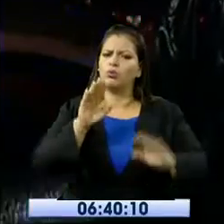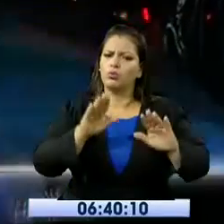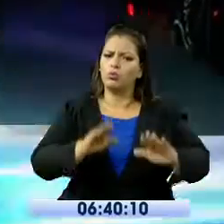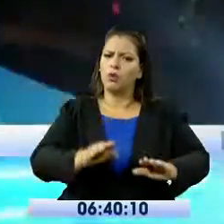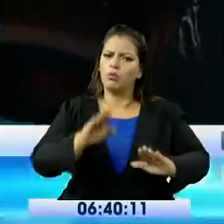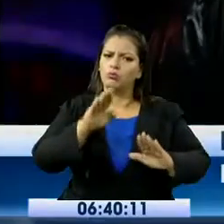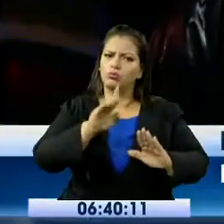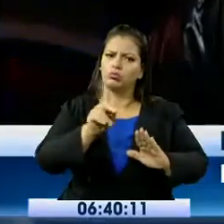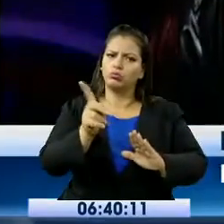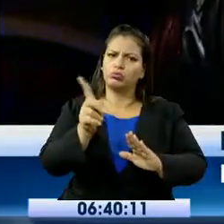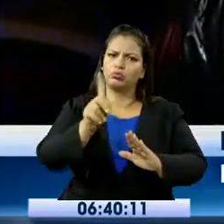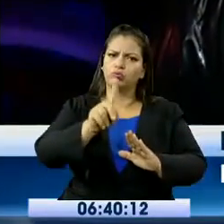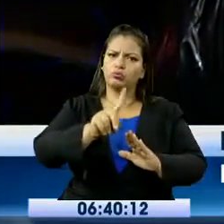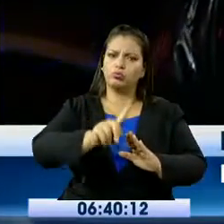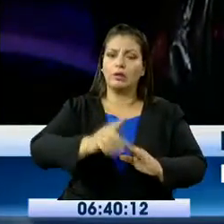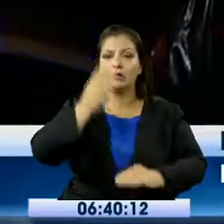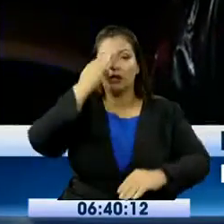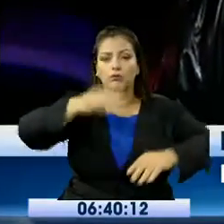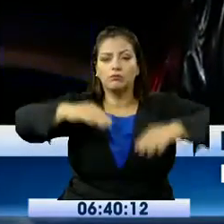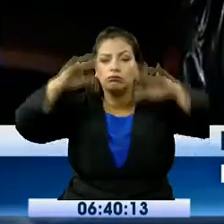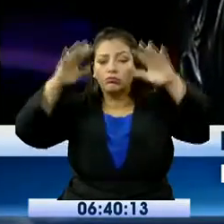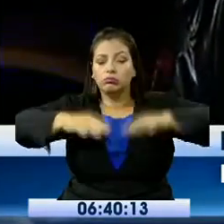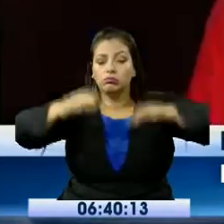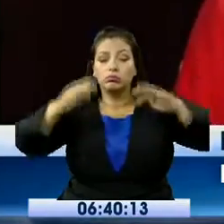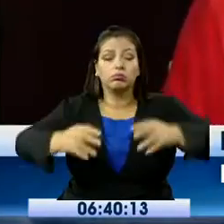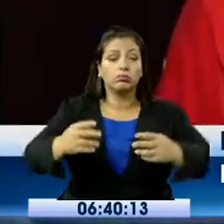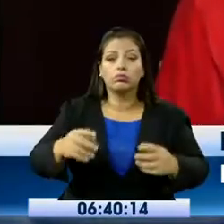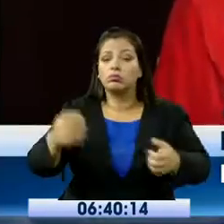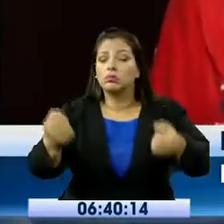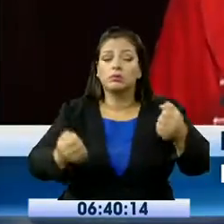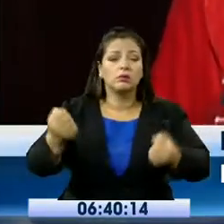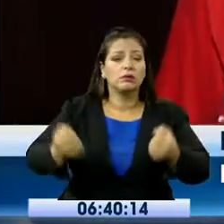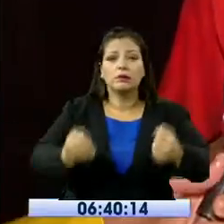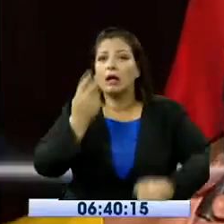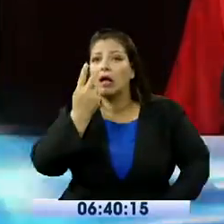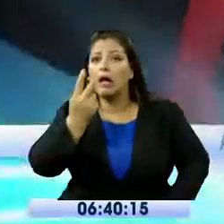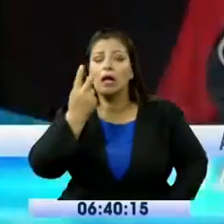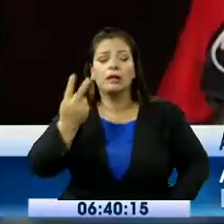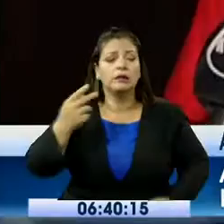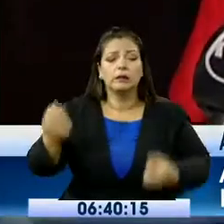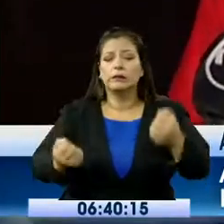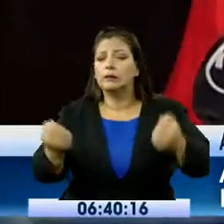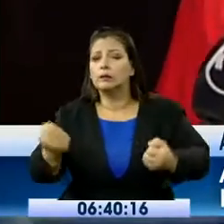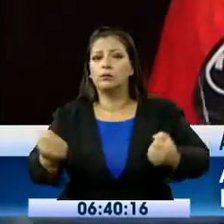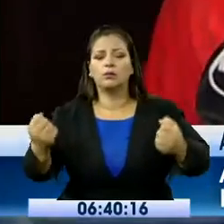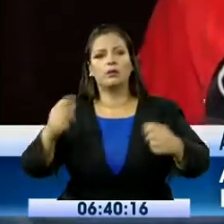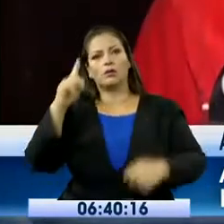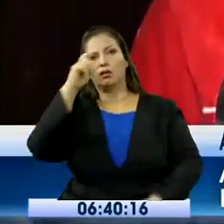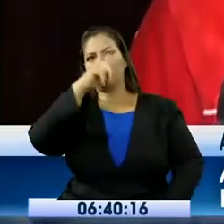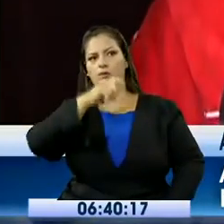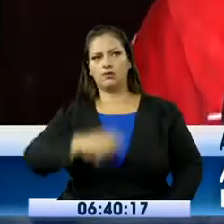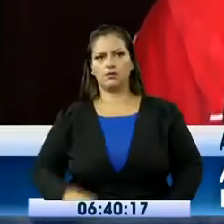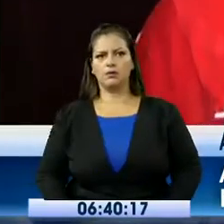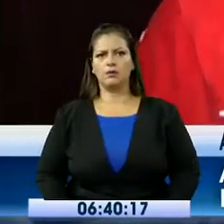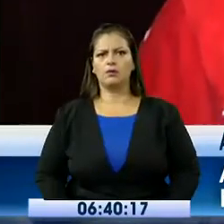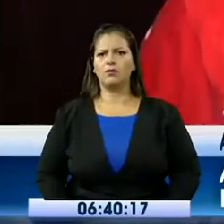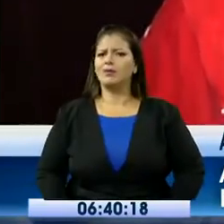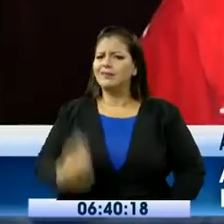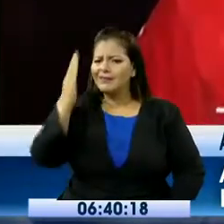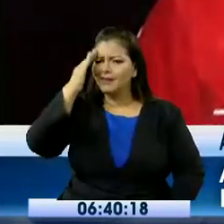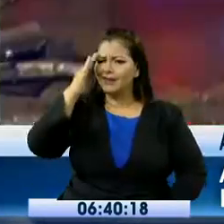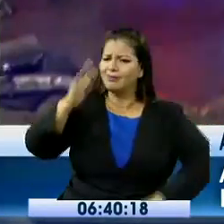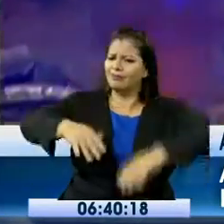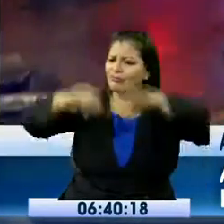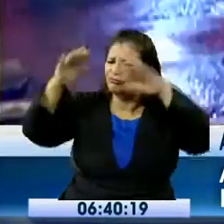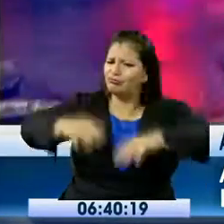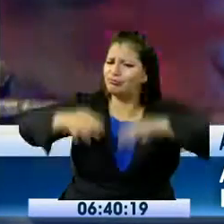pierde visibilidad. Factores que inciden en este tipo de accidentes. Está la calzada mojada y corren como que estuvieran en pleno verano, ¿me entiendes? Mucha gente